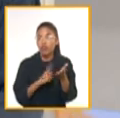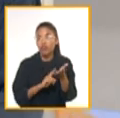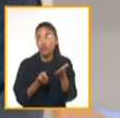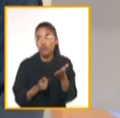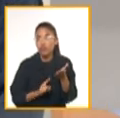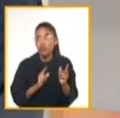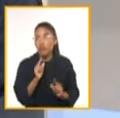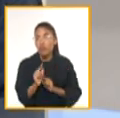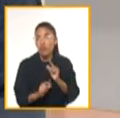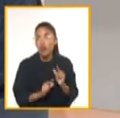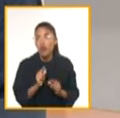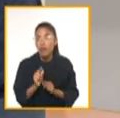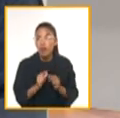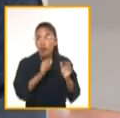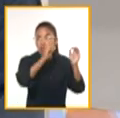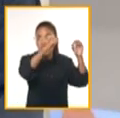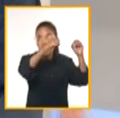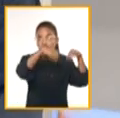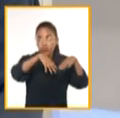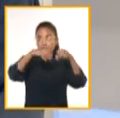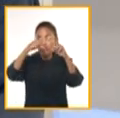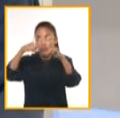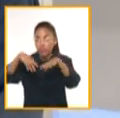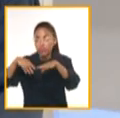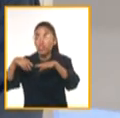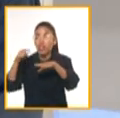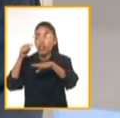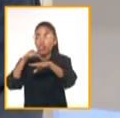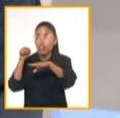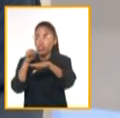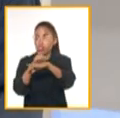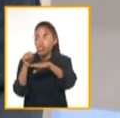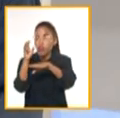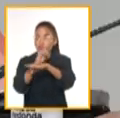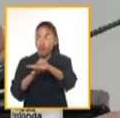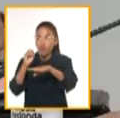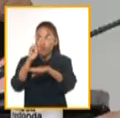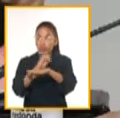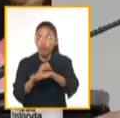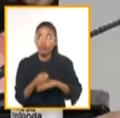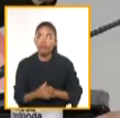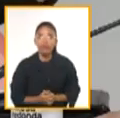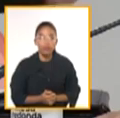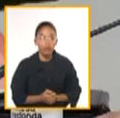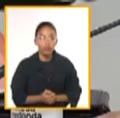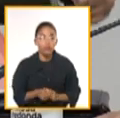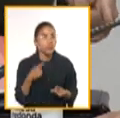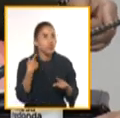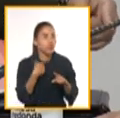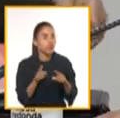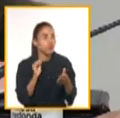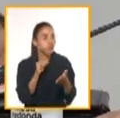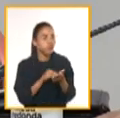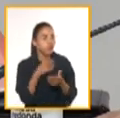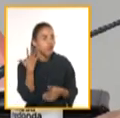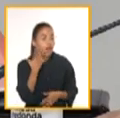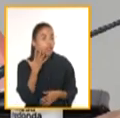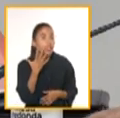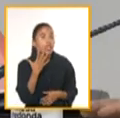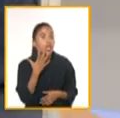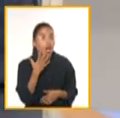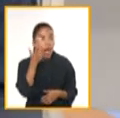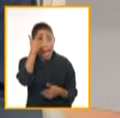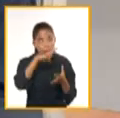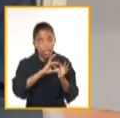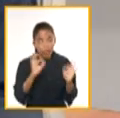restablecer la energía aquí en el occidente del país con la incorporación de las máquinas de Jaruco. Las últimas incorporaciones fueron Artemisa y Pinar del Río como territorio, ¿no?